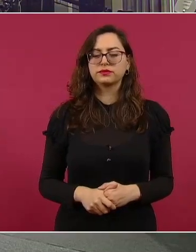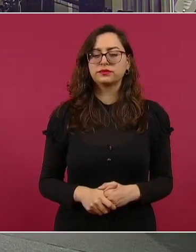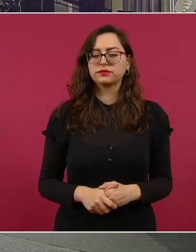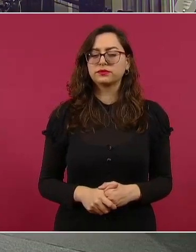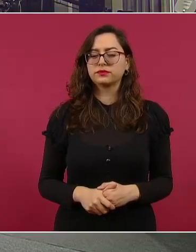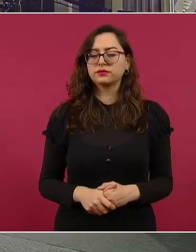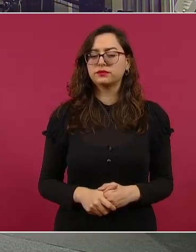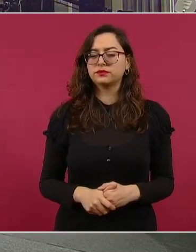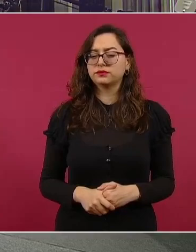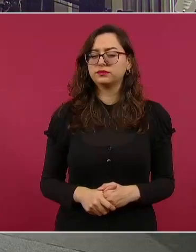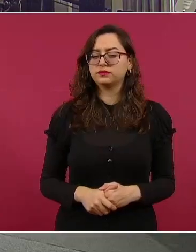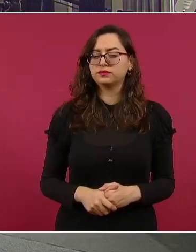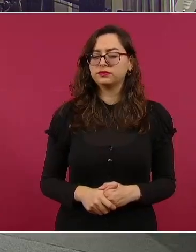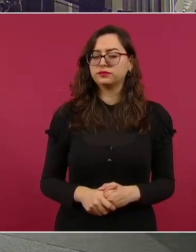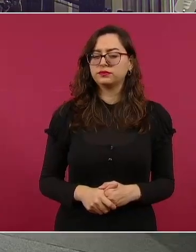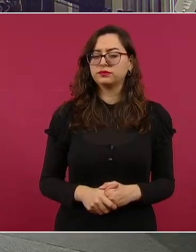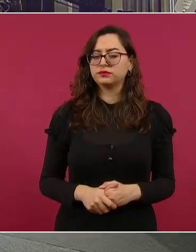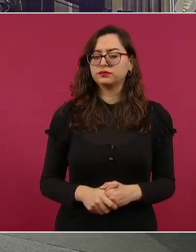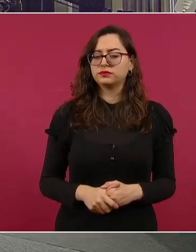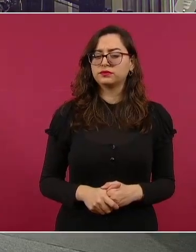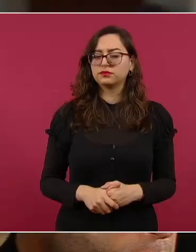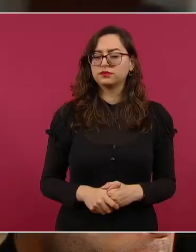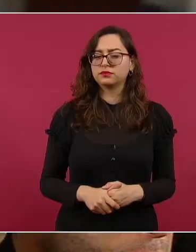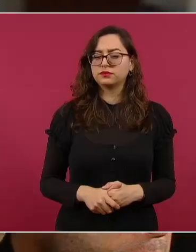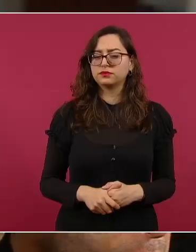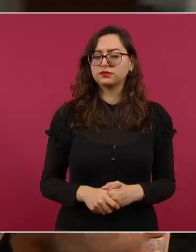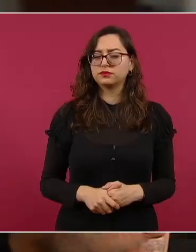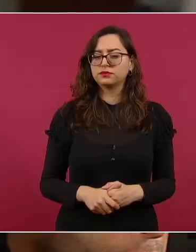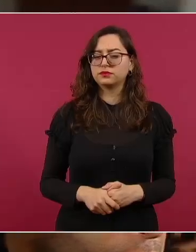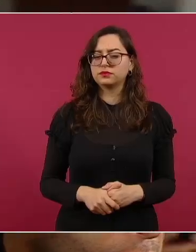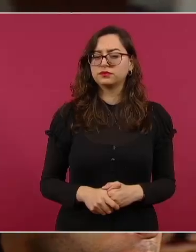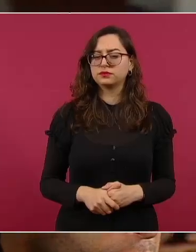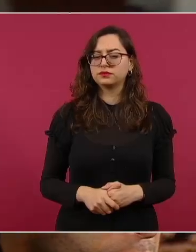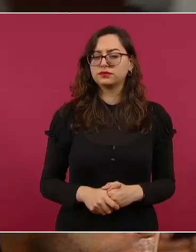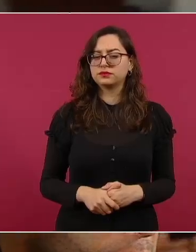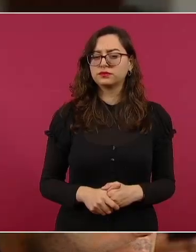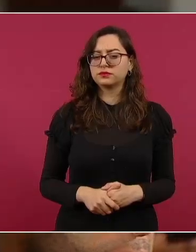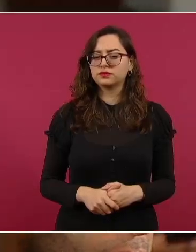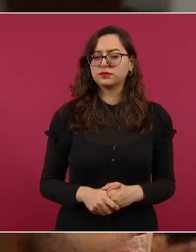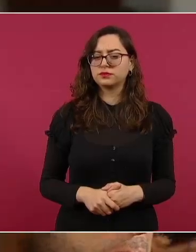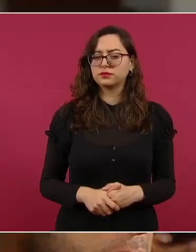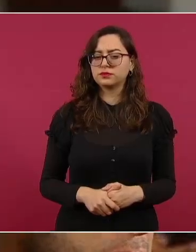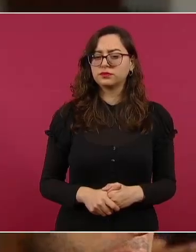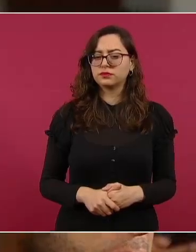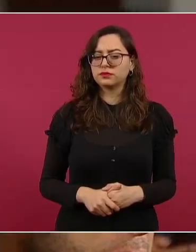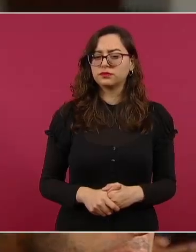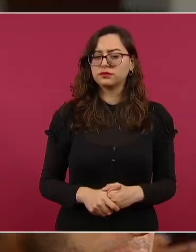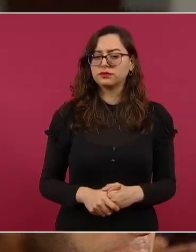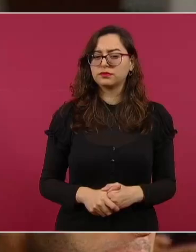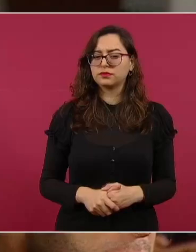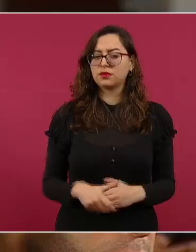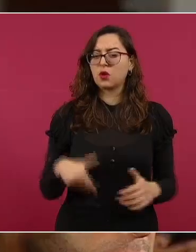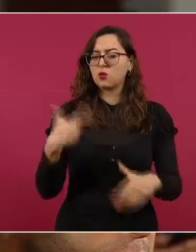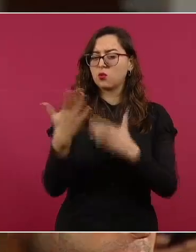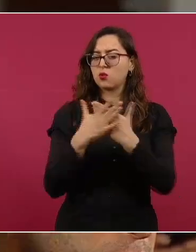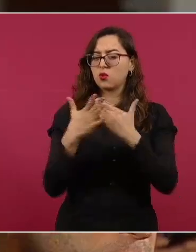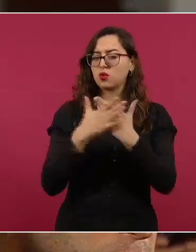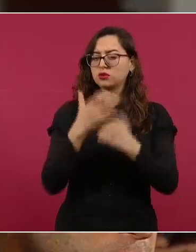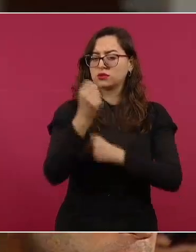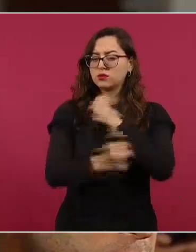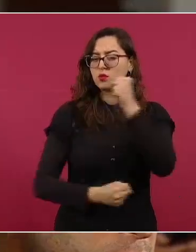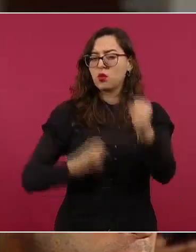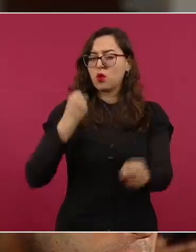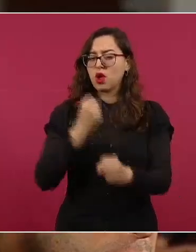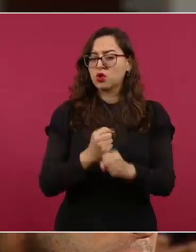que se van a entregar varios proyectos, megaproyectos emblemáticos y que además